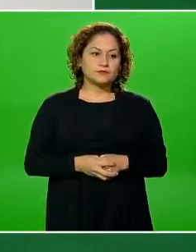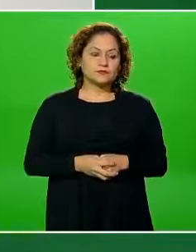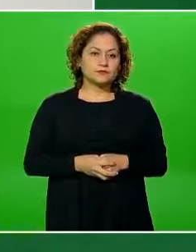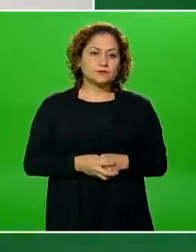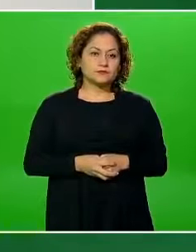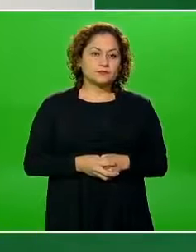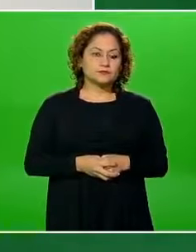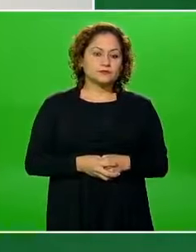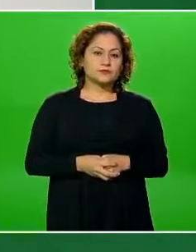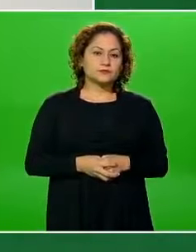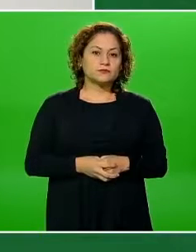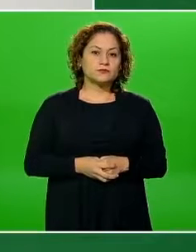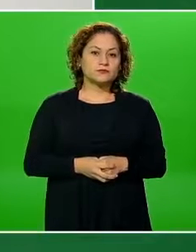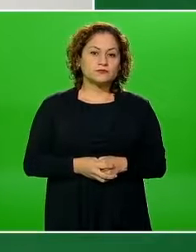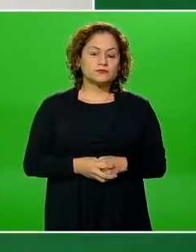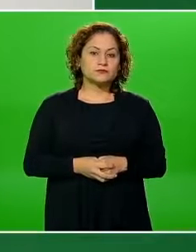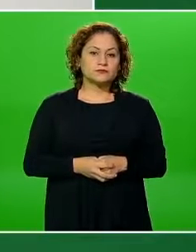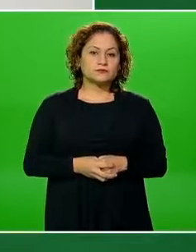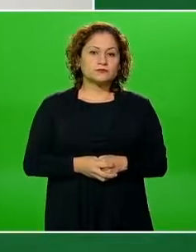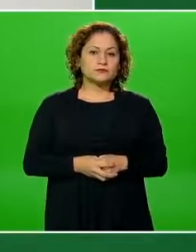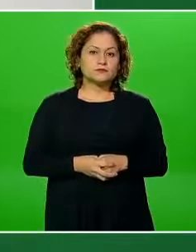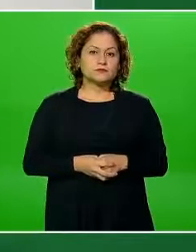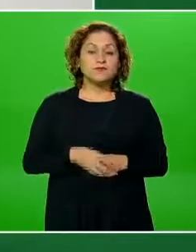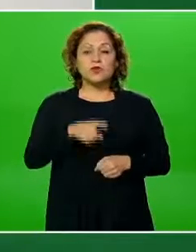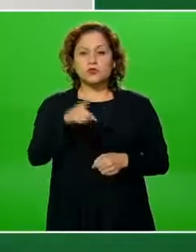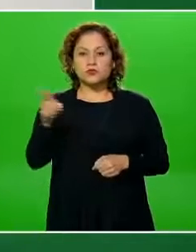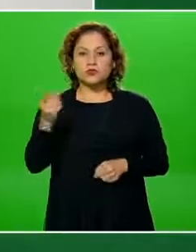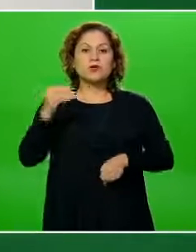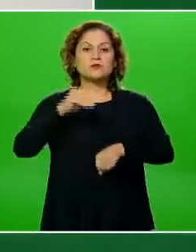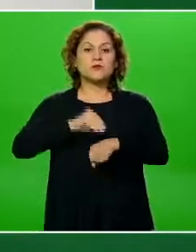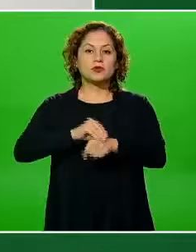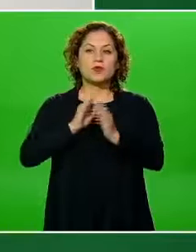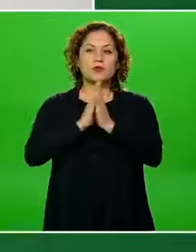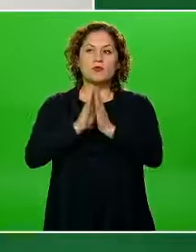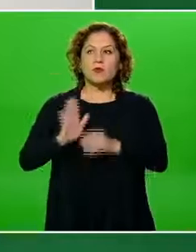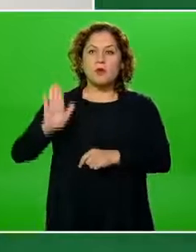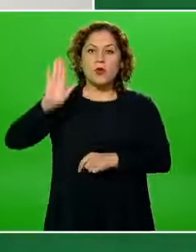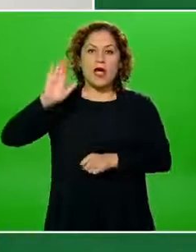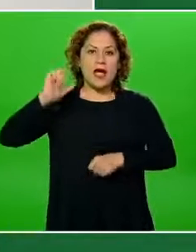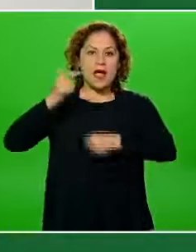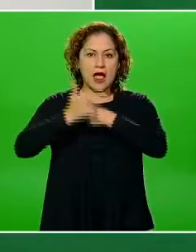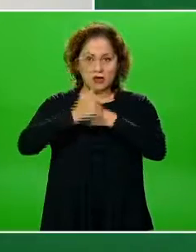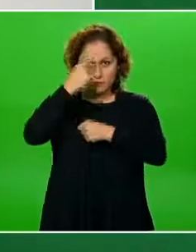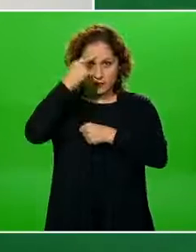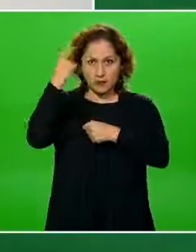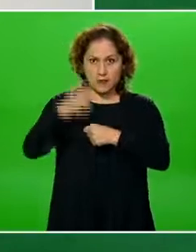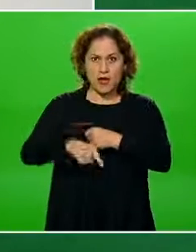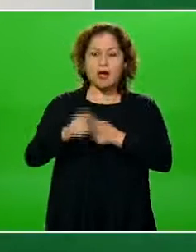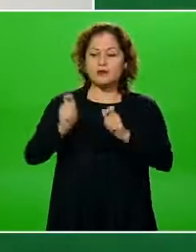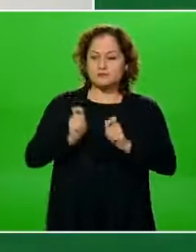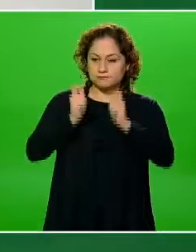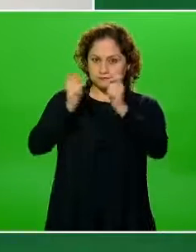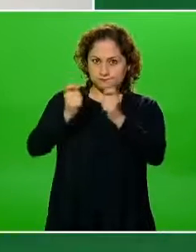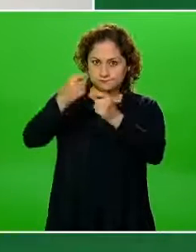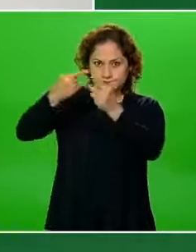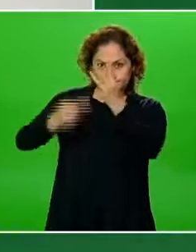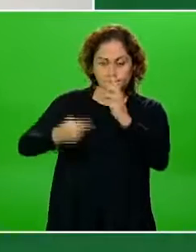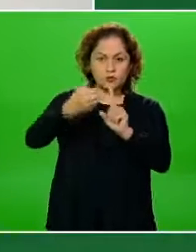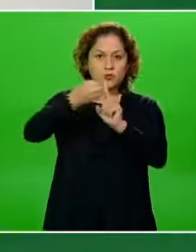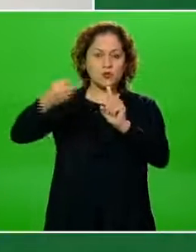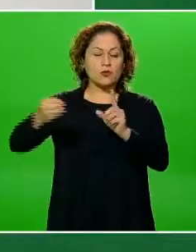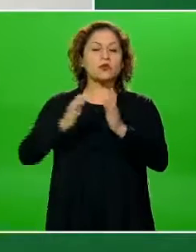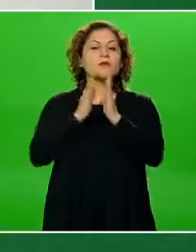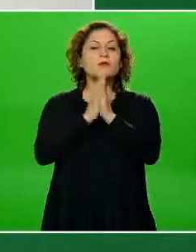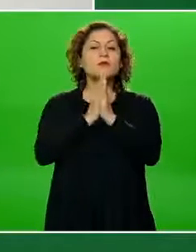alguna marca en el chat para que su servidora les pueda dar la palabra. Y bien, si iniciamos por favor con la presentación y